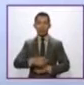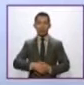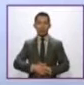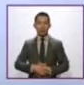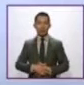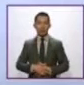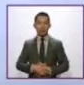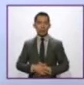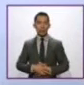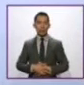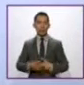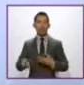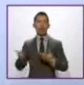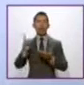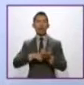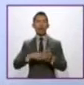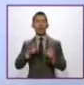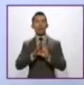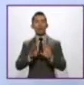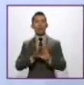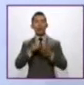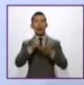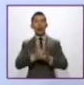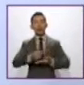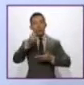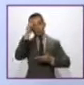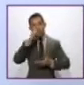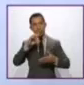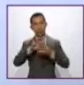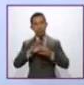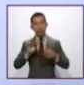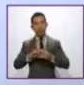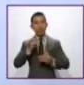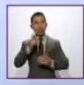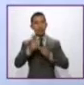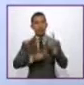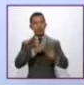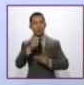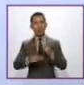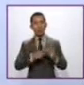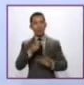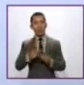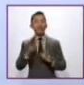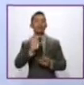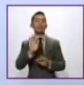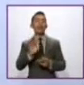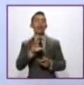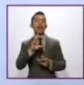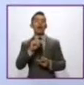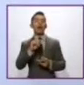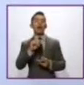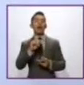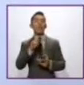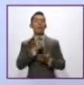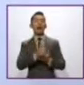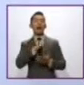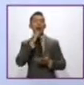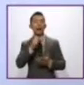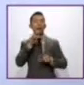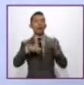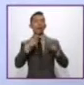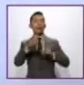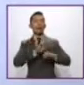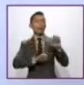tanto internamente, con asesoría, con préstamos, a fondo perdido incluso, como sea necesario según la empresa